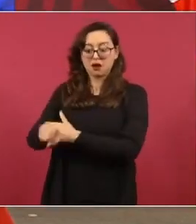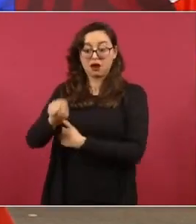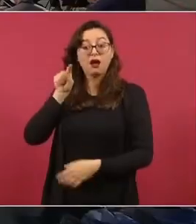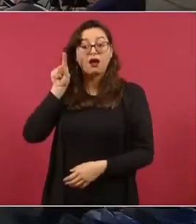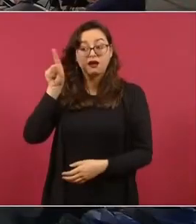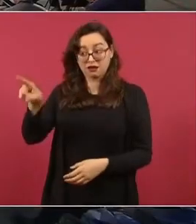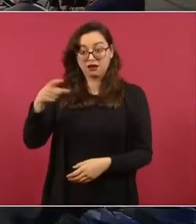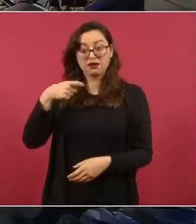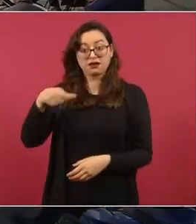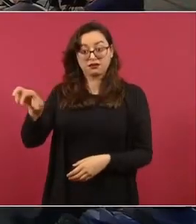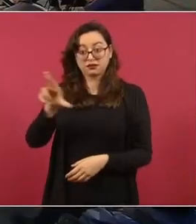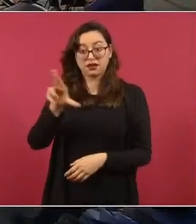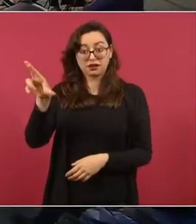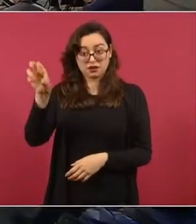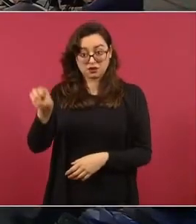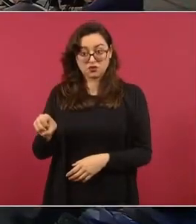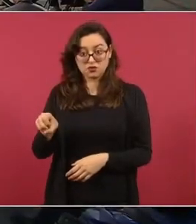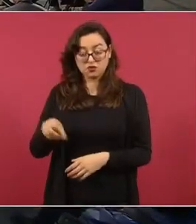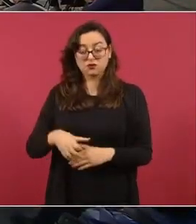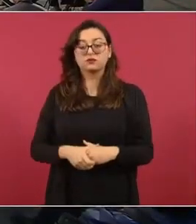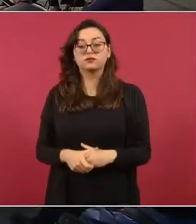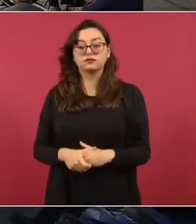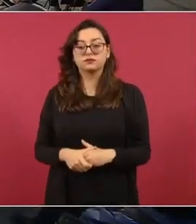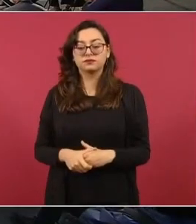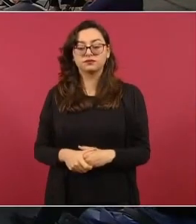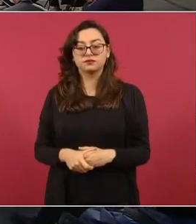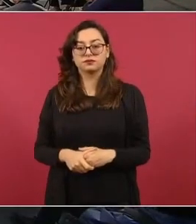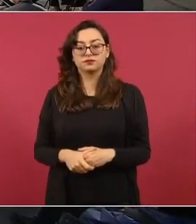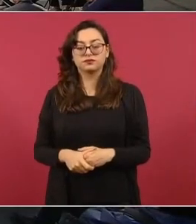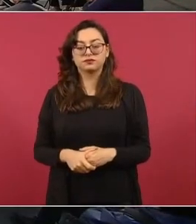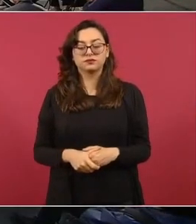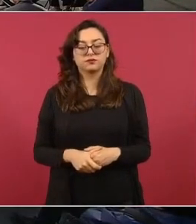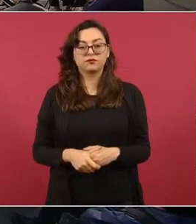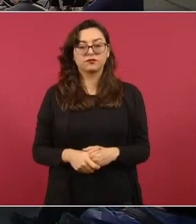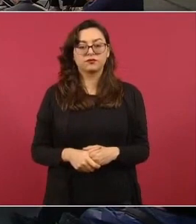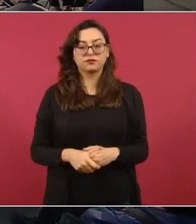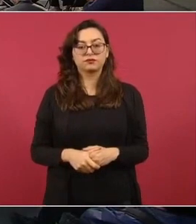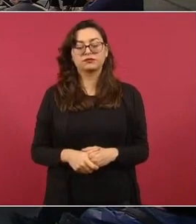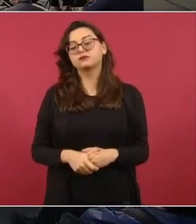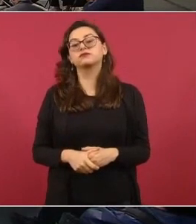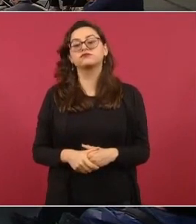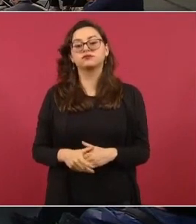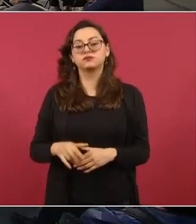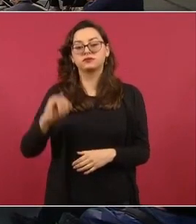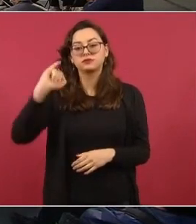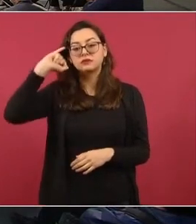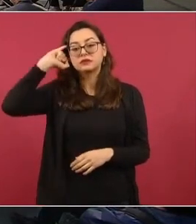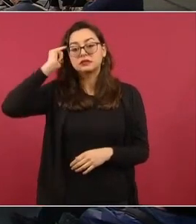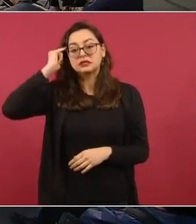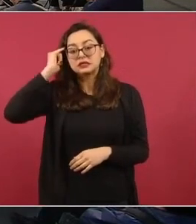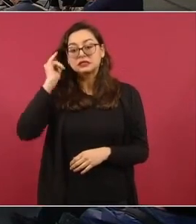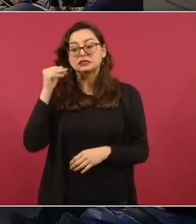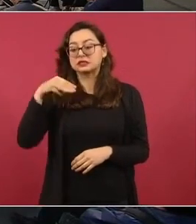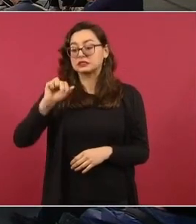Aquí nada más estaban los indígenas mayas defendiendo